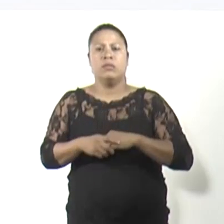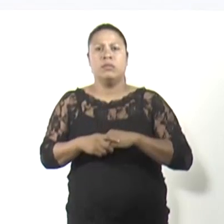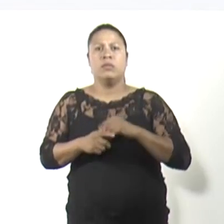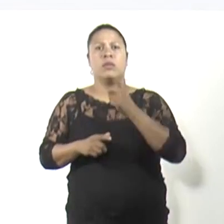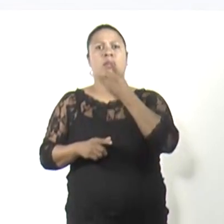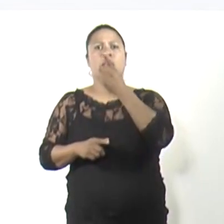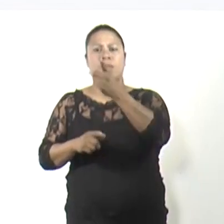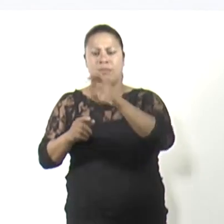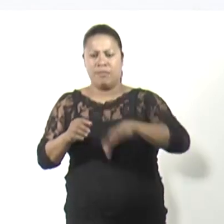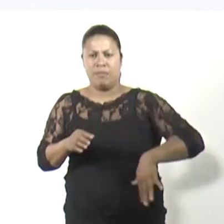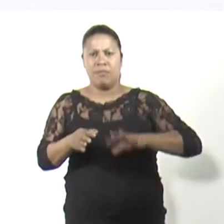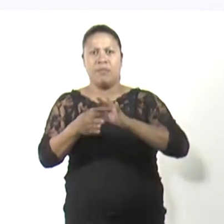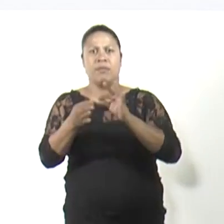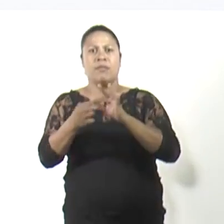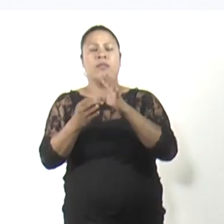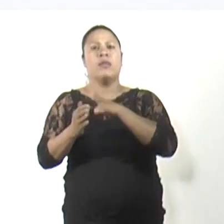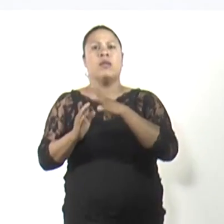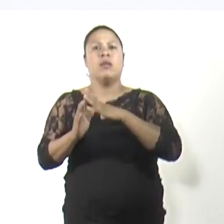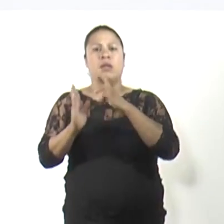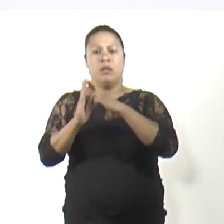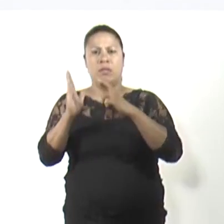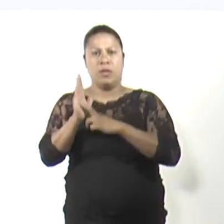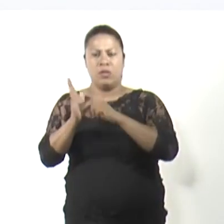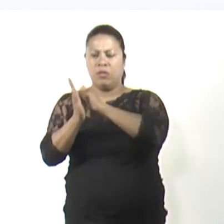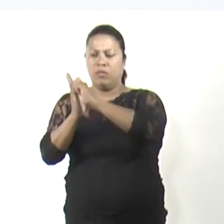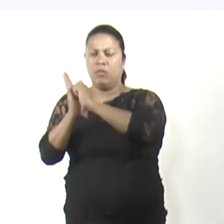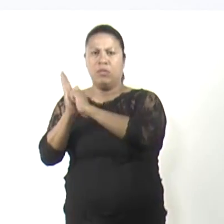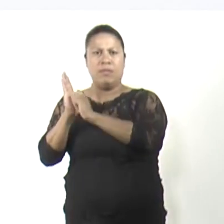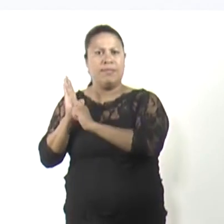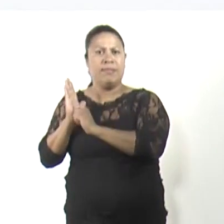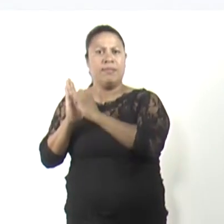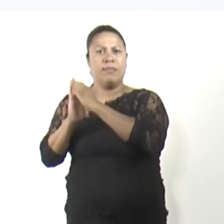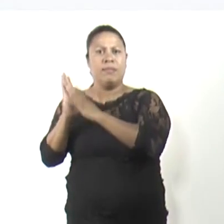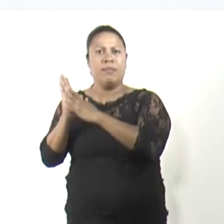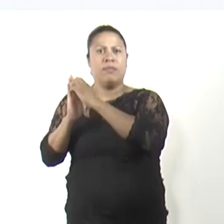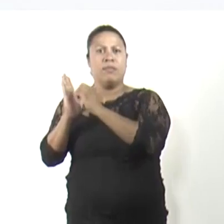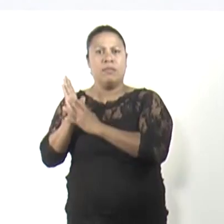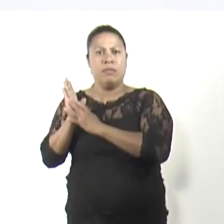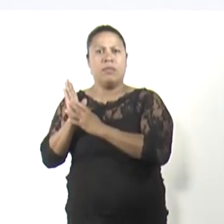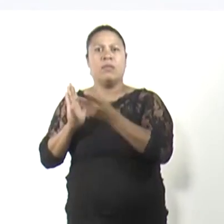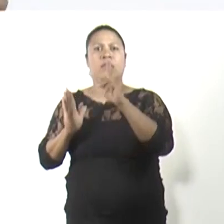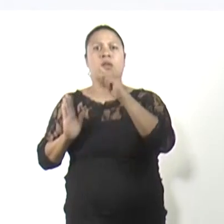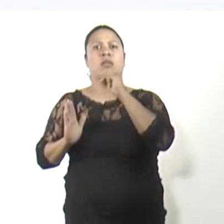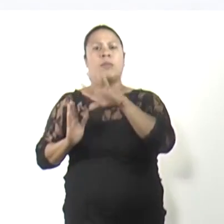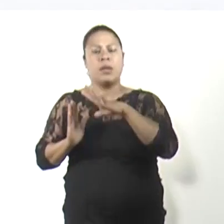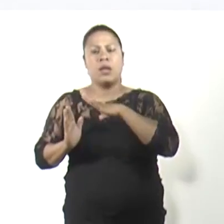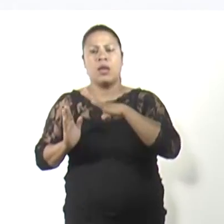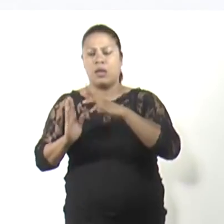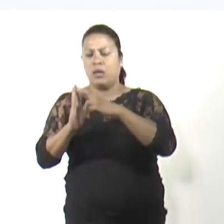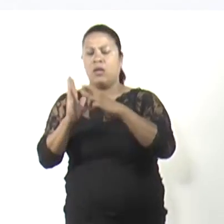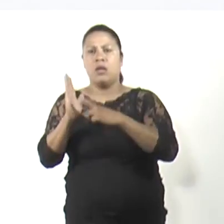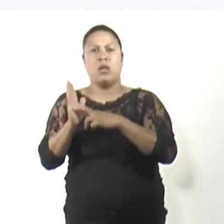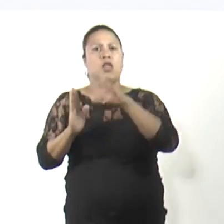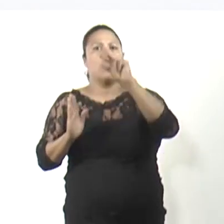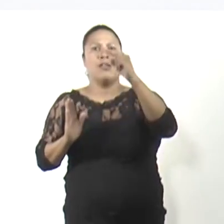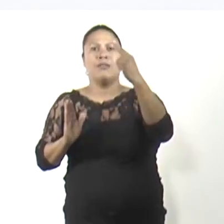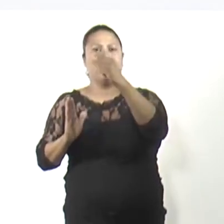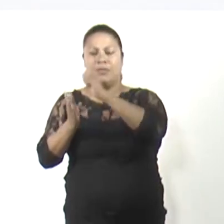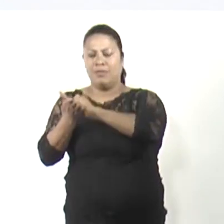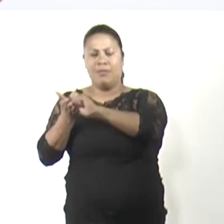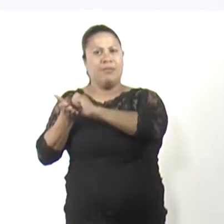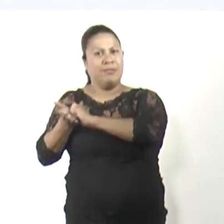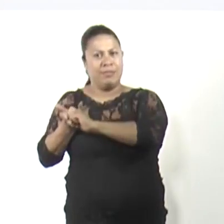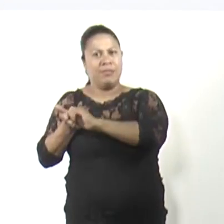dijimos que va a haber reglamentos escritos en diferentes espacios, pero también que hay reglas no escritas que